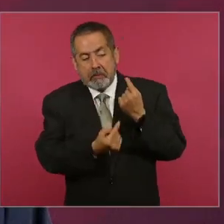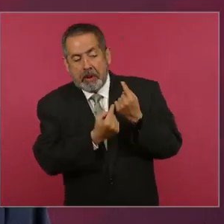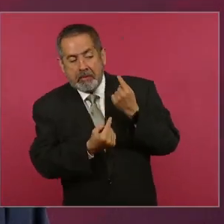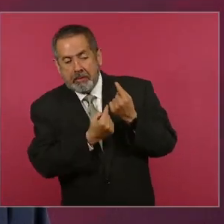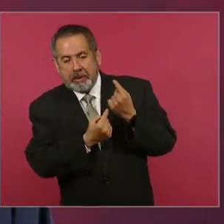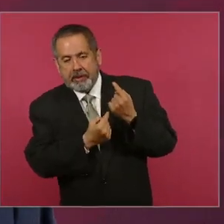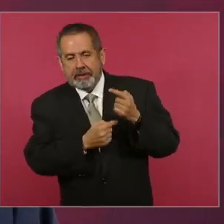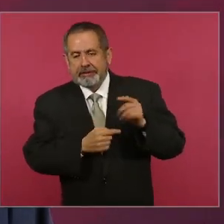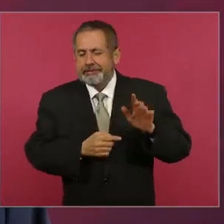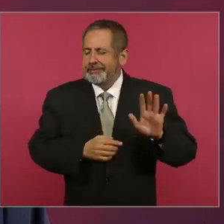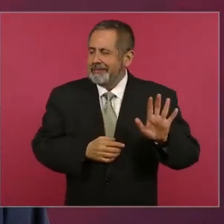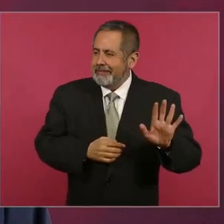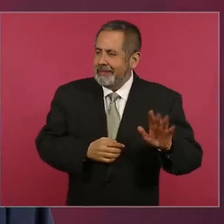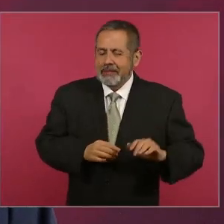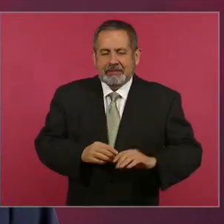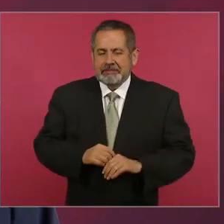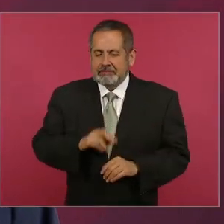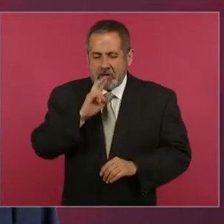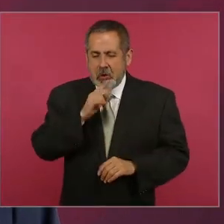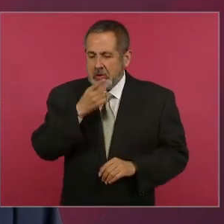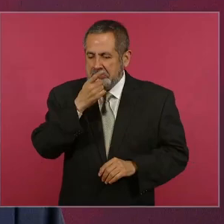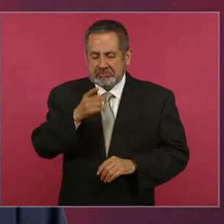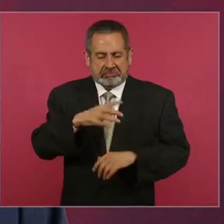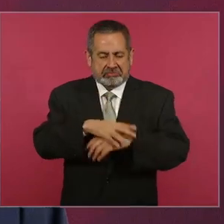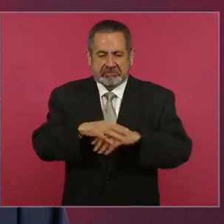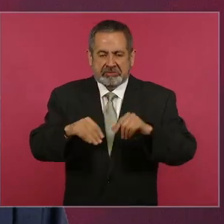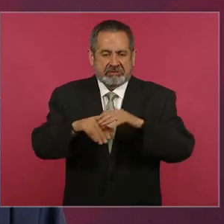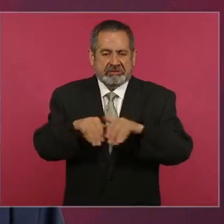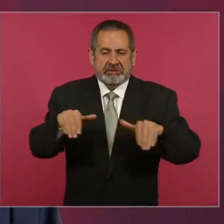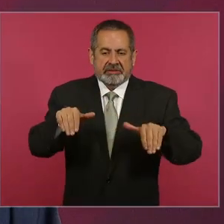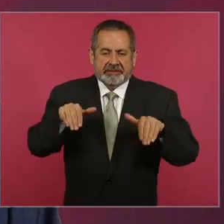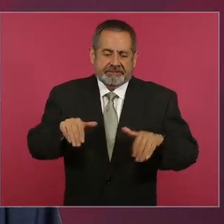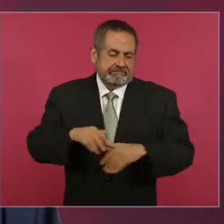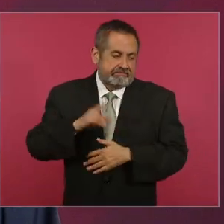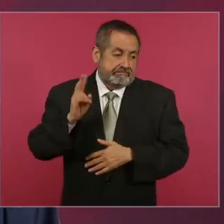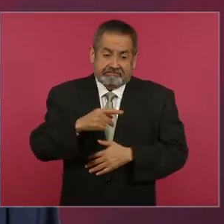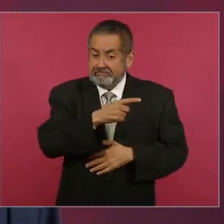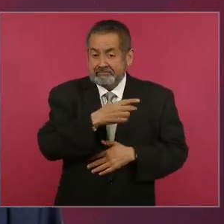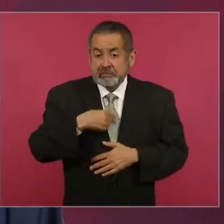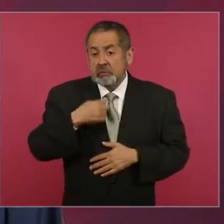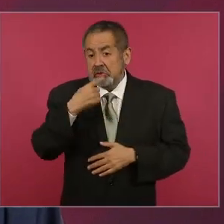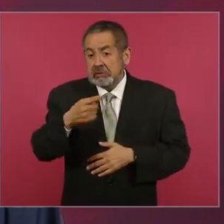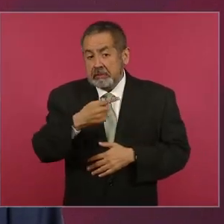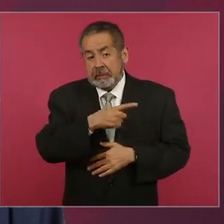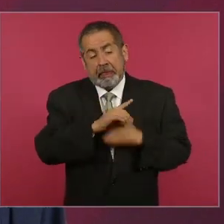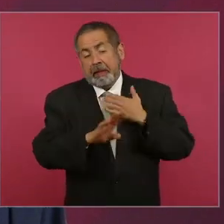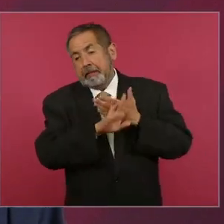una represalia, como lamentablemente